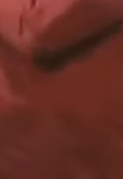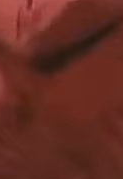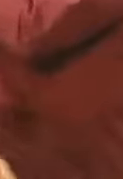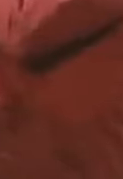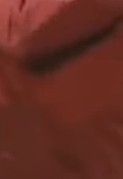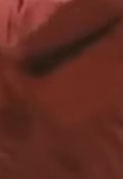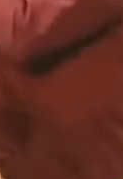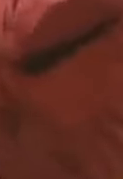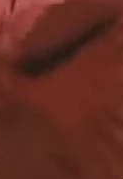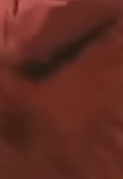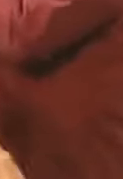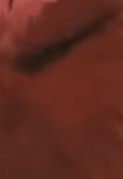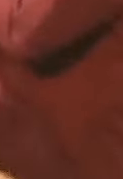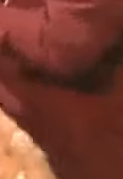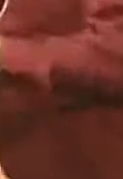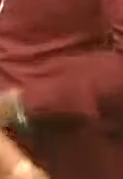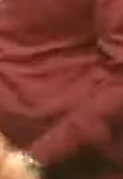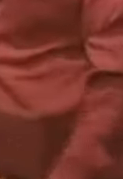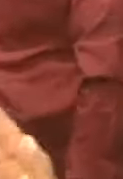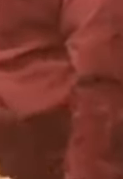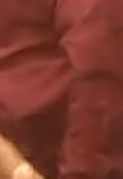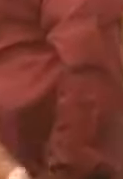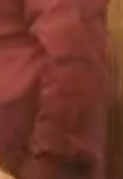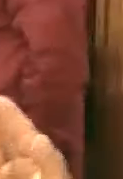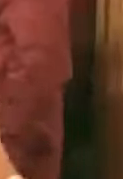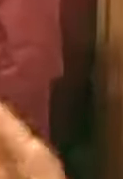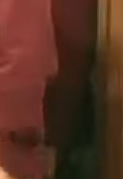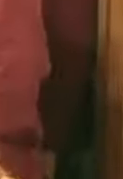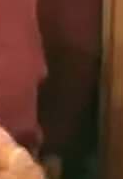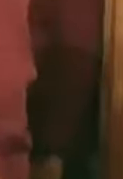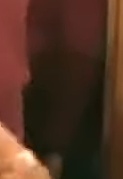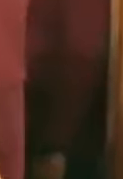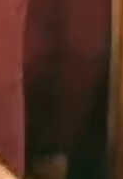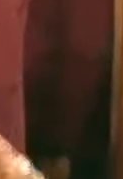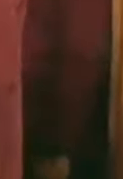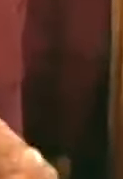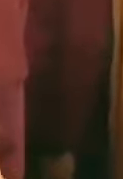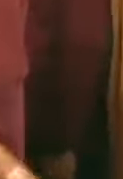Venezuela. Pan, pan, pan, vaya.